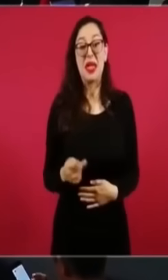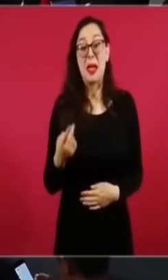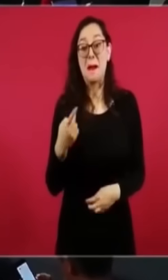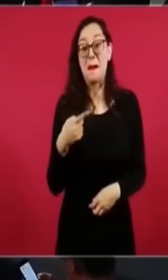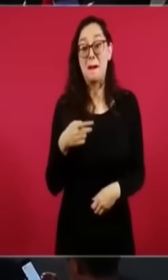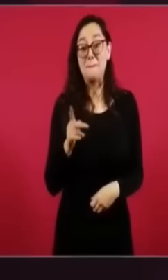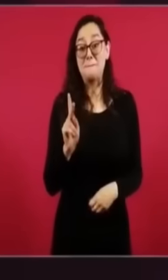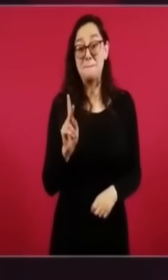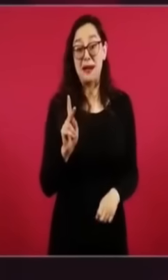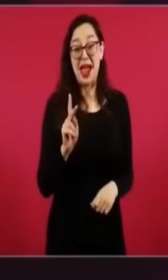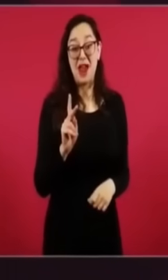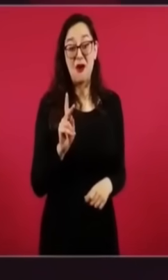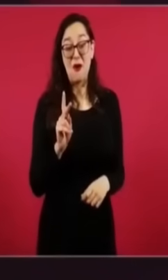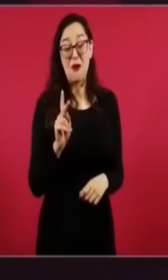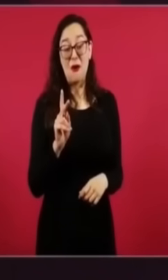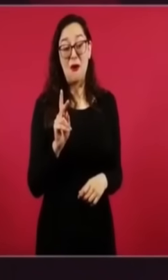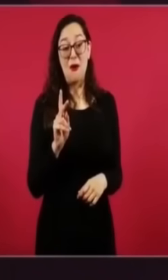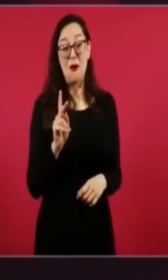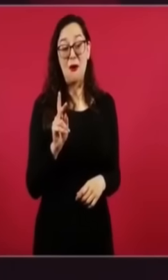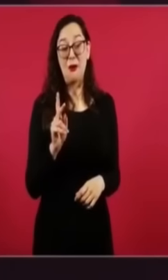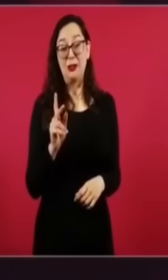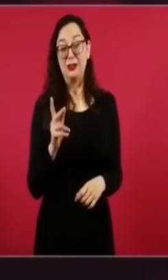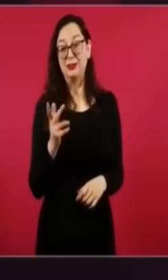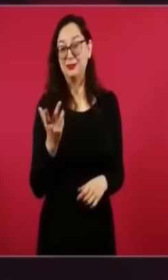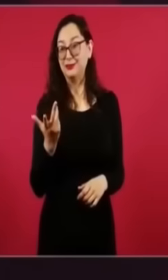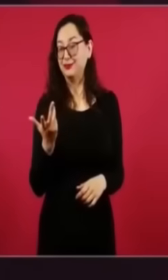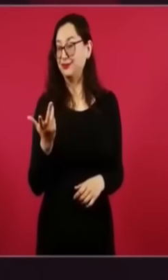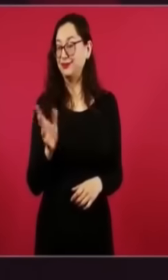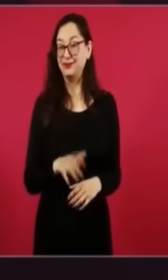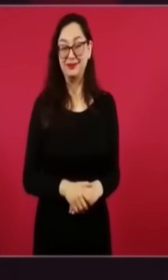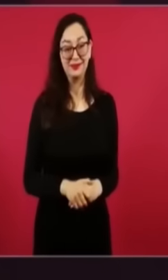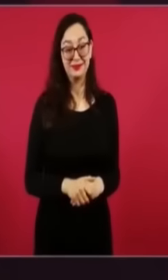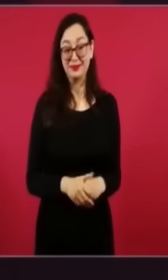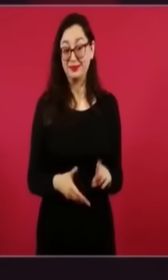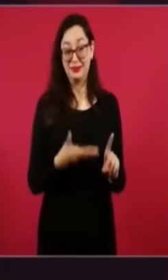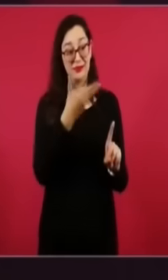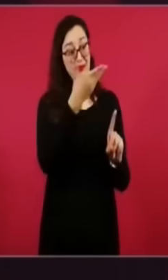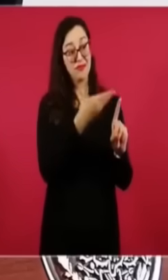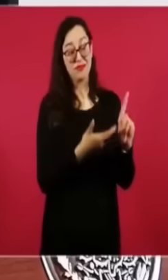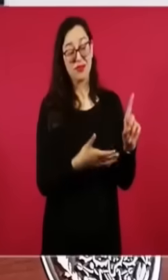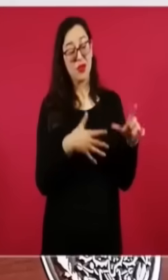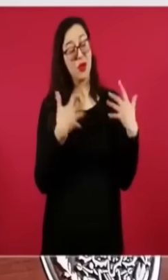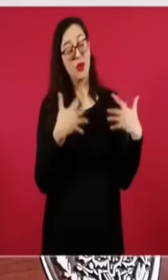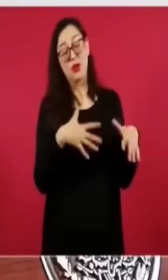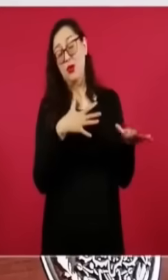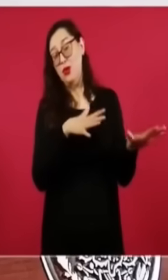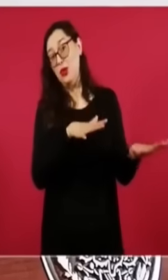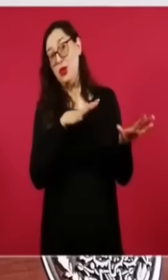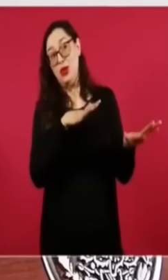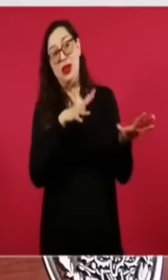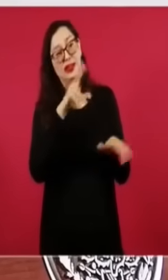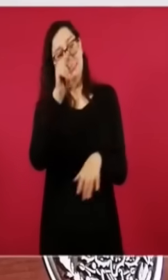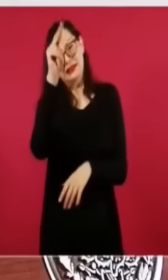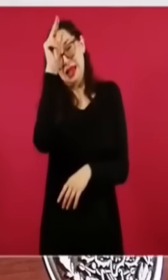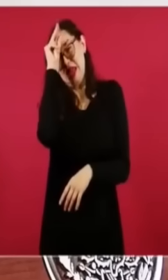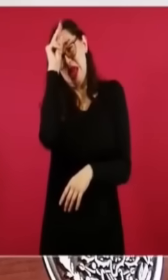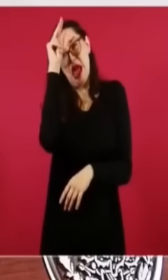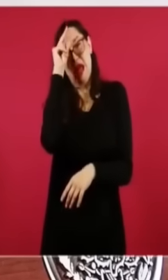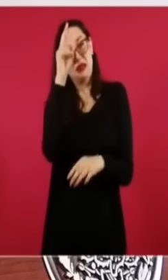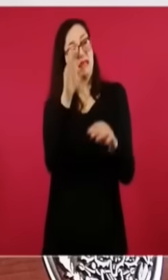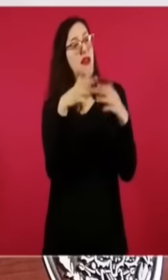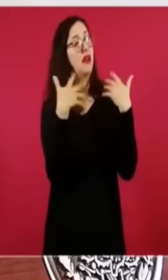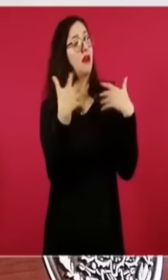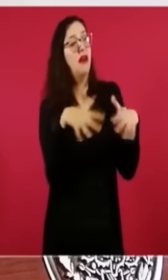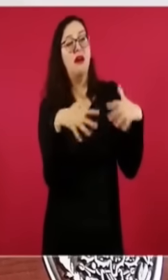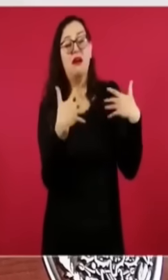mes del 2025, es decir, en enero. Por lo tanto, adulto mayor, usted va a cobrar más